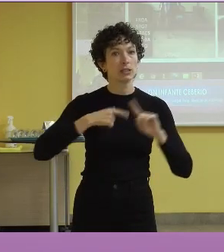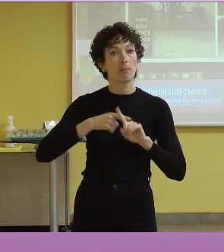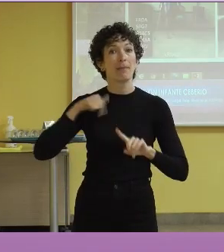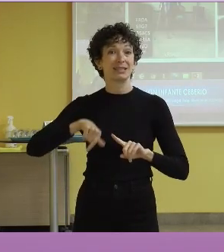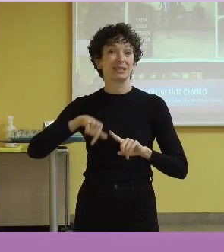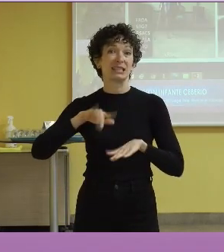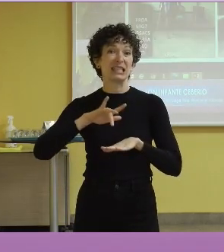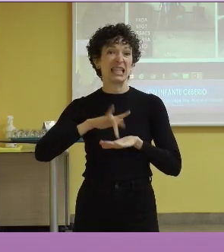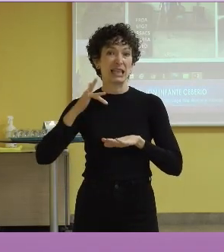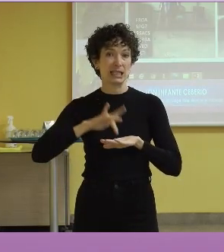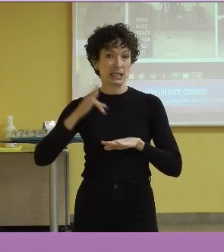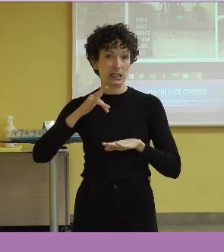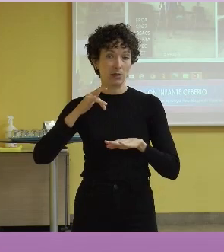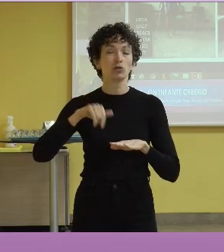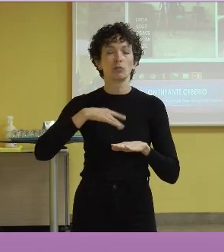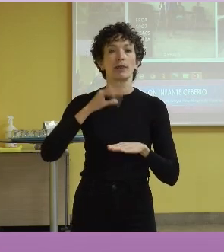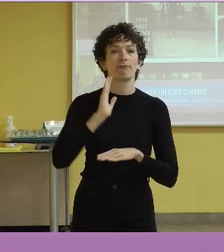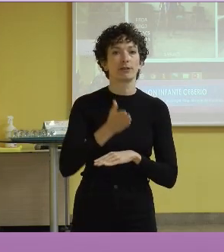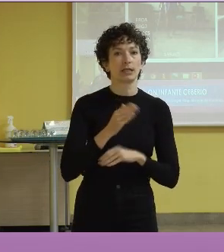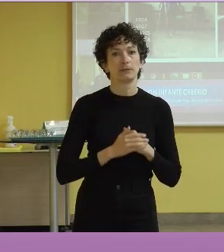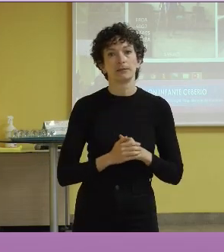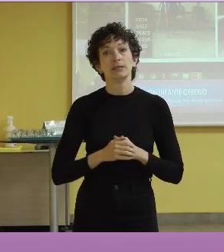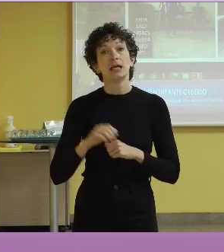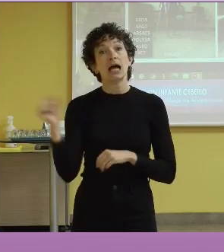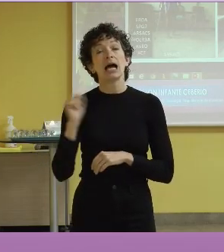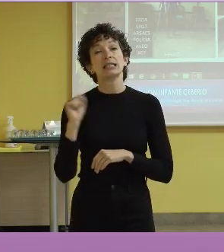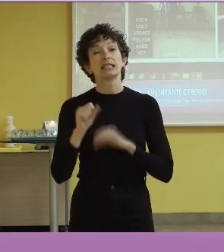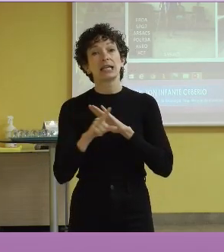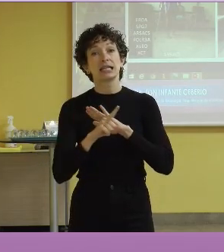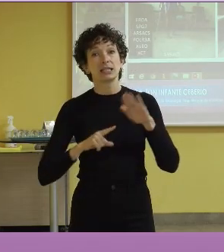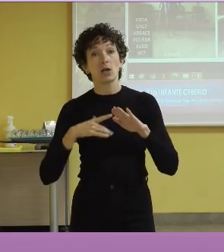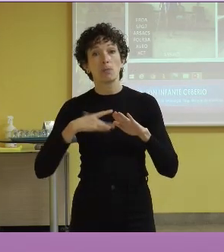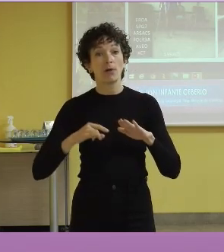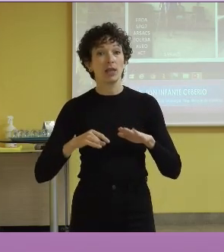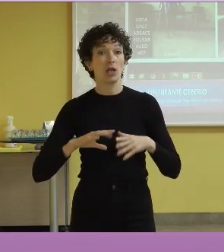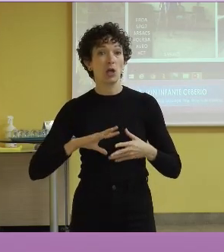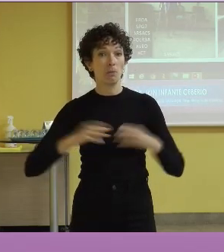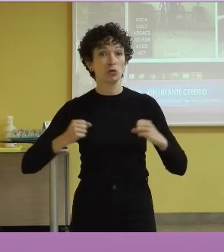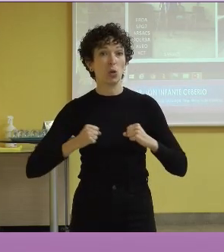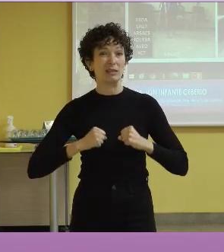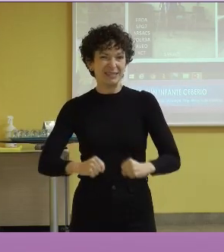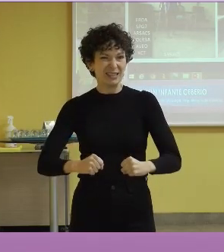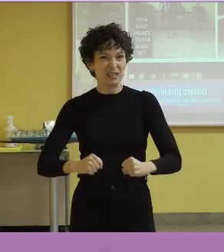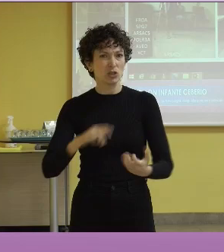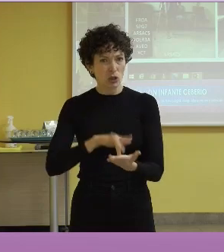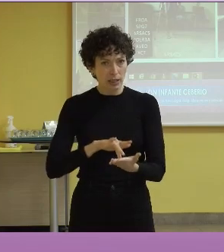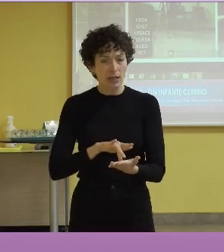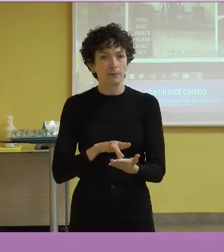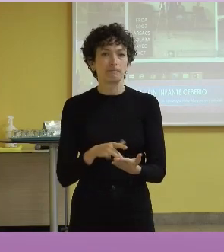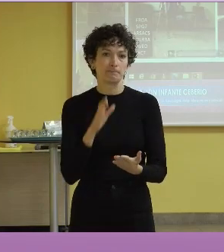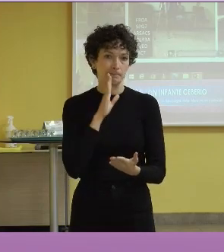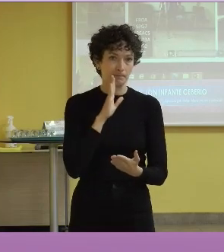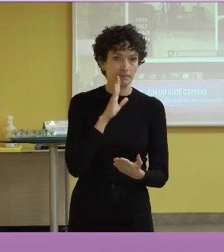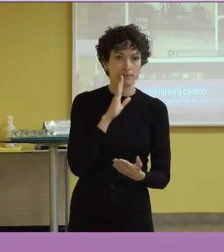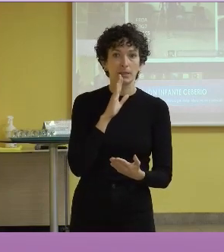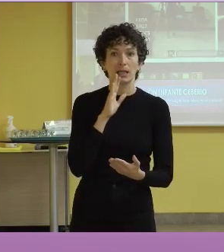sensitivos. Dentro de las ataxias recesivas que pueden ir con espasticidad, y hemos visto antes un ejemplo que era el